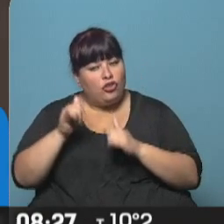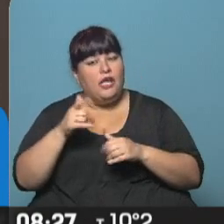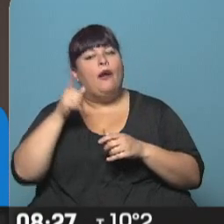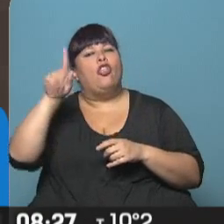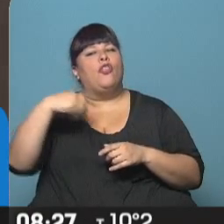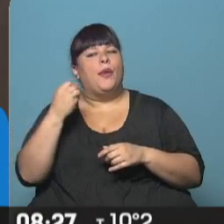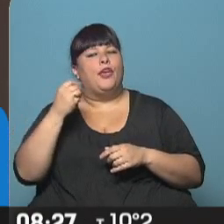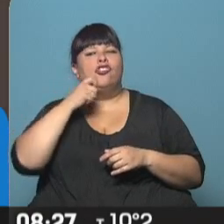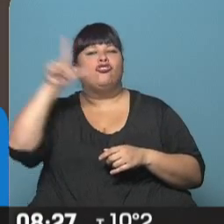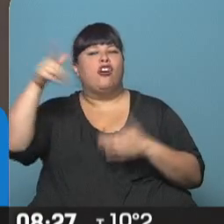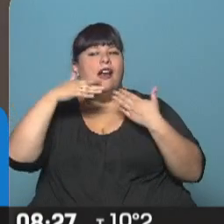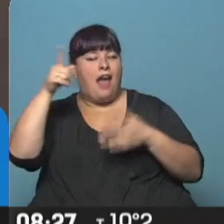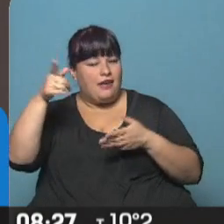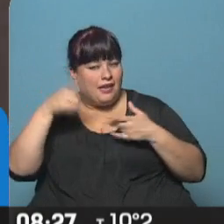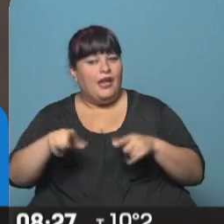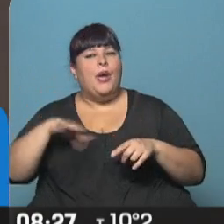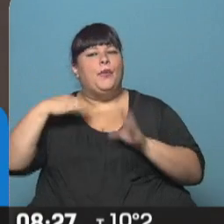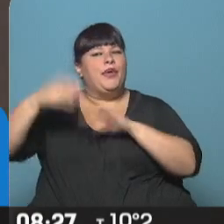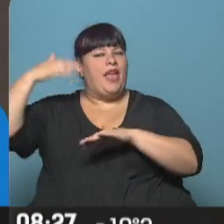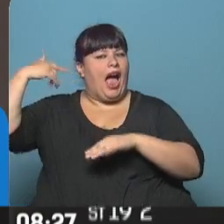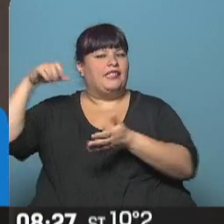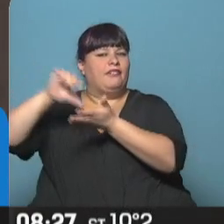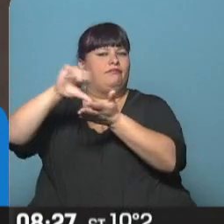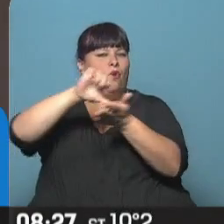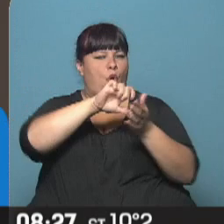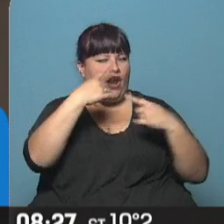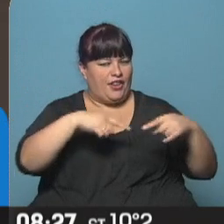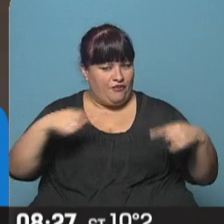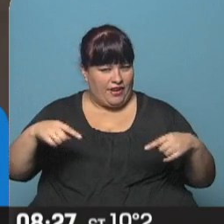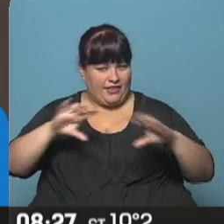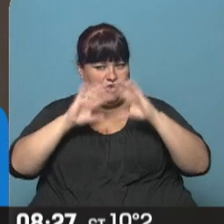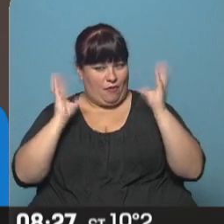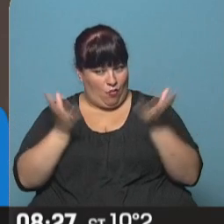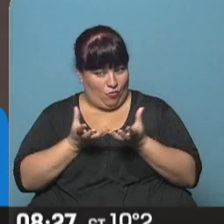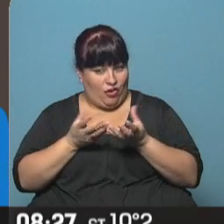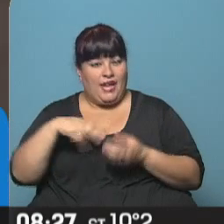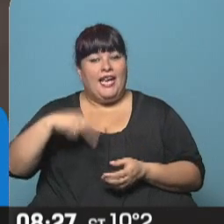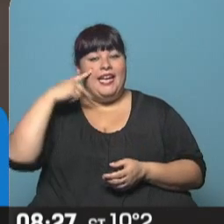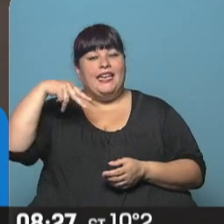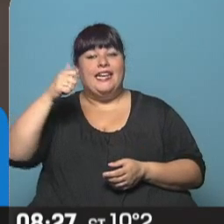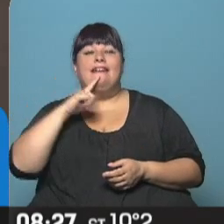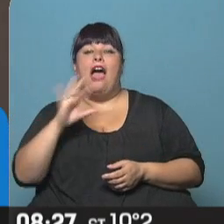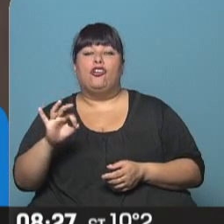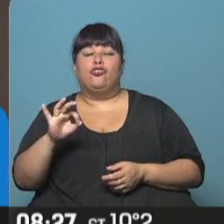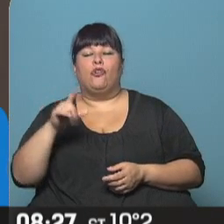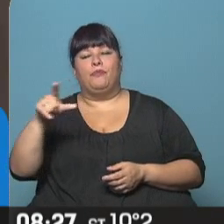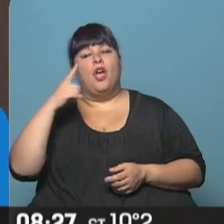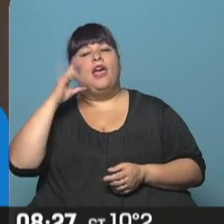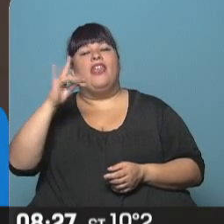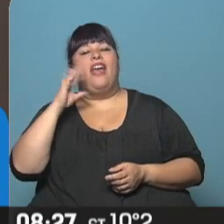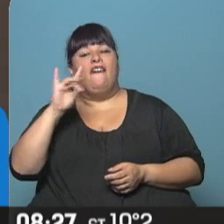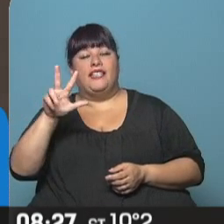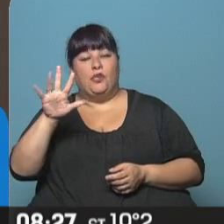venir del sol y haber tenido vidas anteriores en distintos lugares del universo. Niñato. David Ransanz tiene